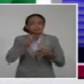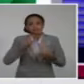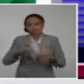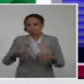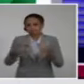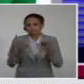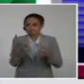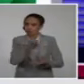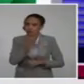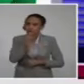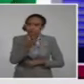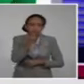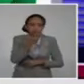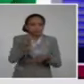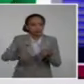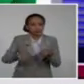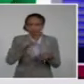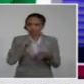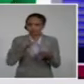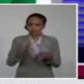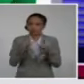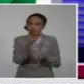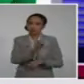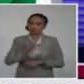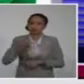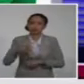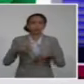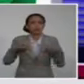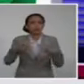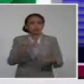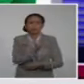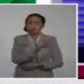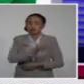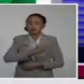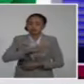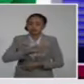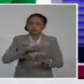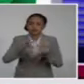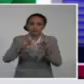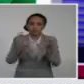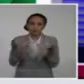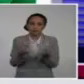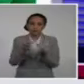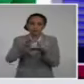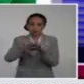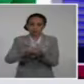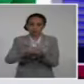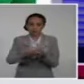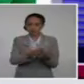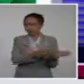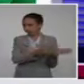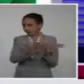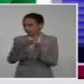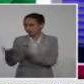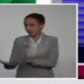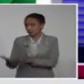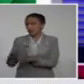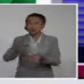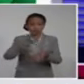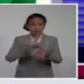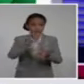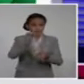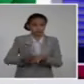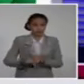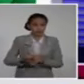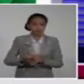su reanimación. Nuestras condolencias nuevamente. Paciente masculino de 88 años del municipio de